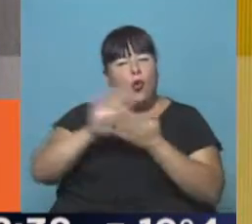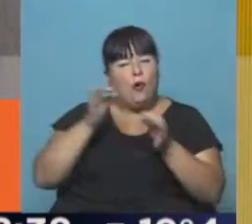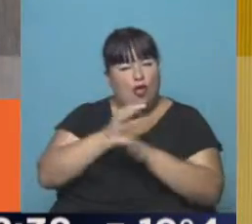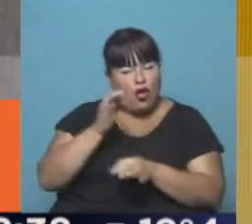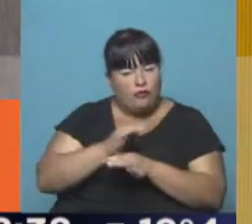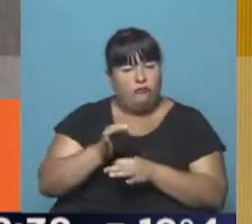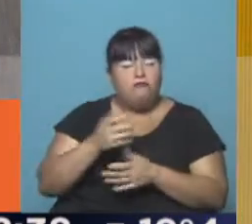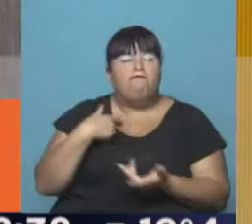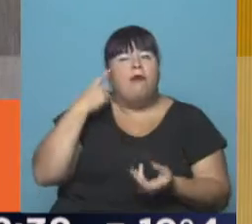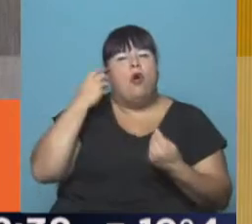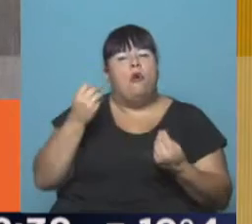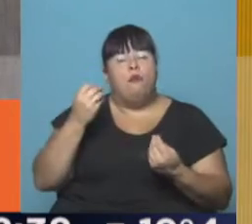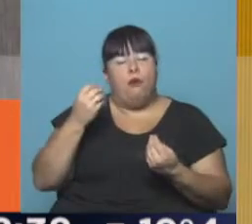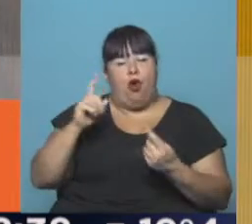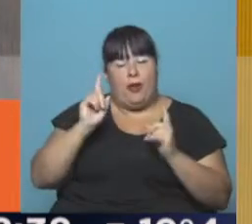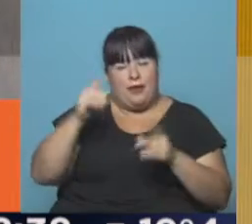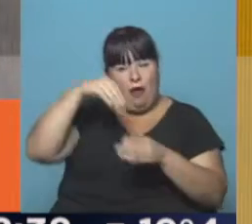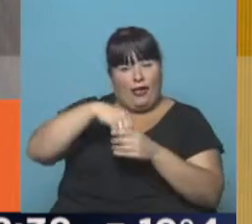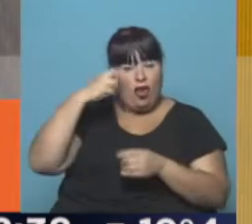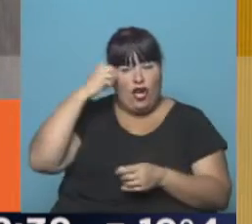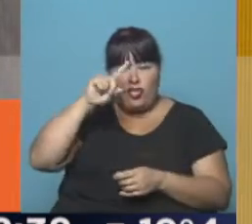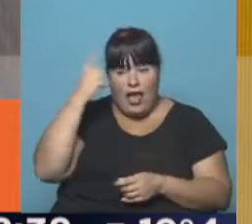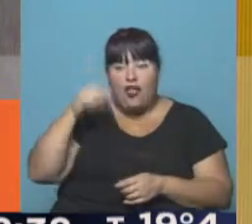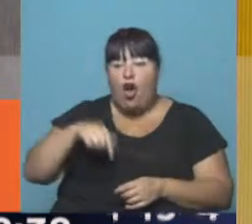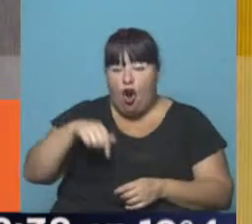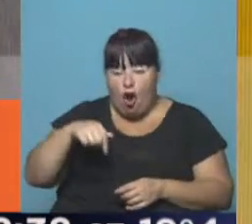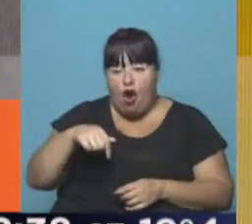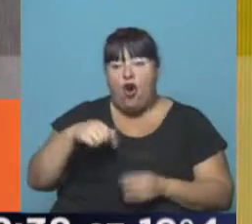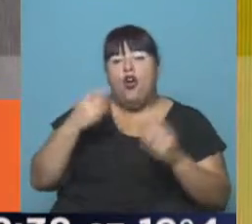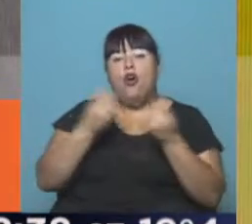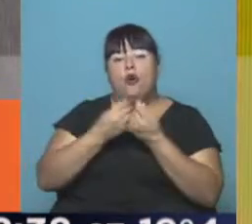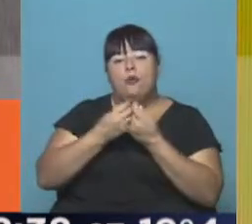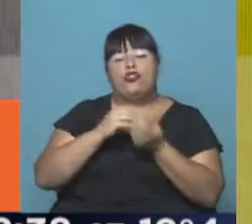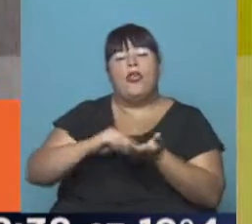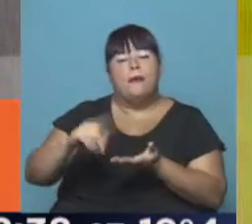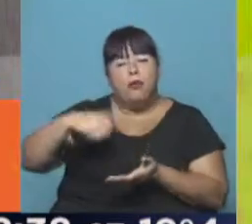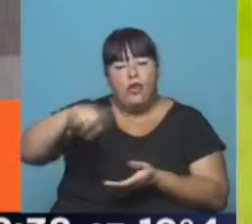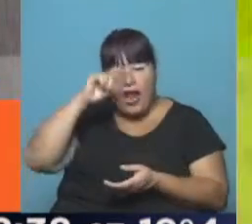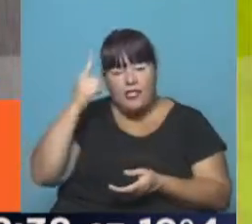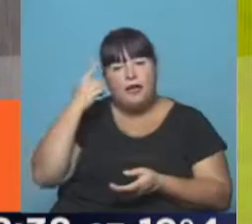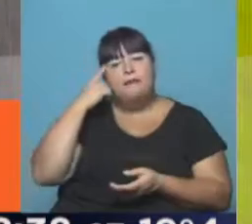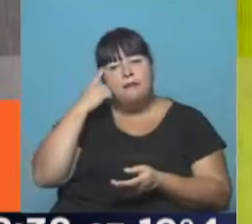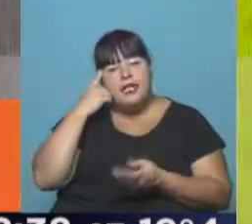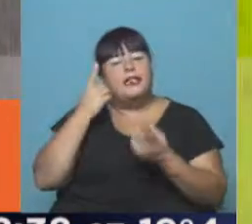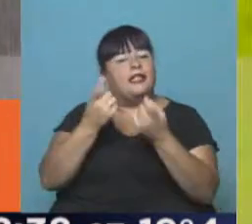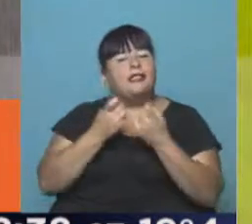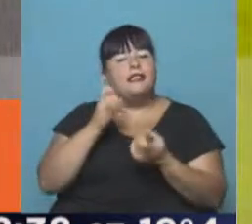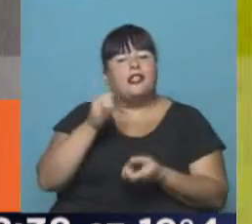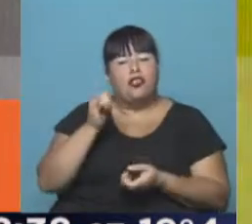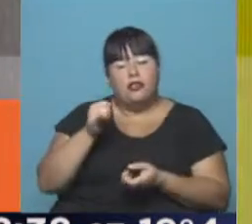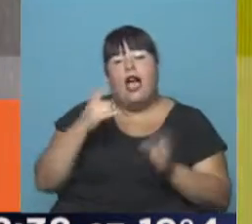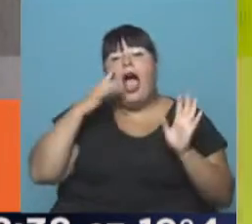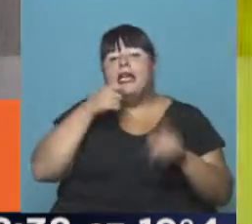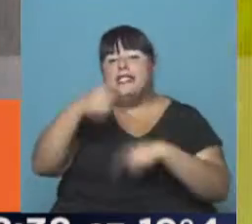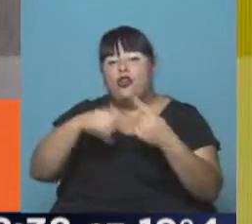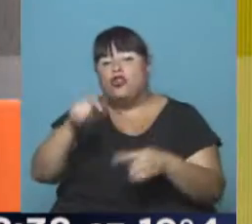Pedagógico? Digo porque en el propio Congreso Nacional hoy hay varios diputados nacionales que están planteando la necesidad, hay que ver si